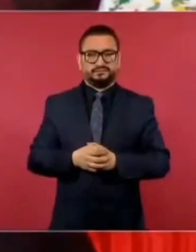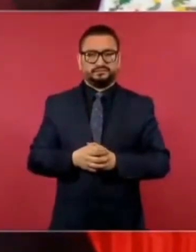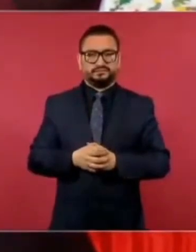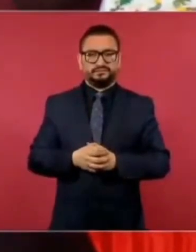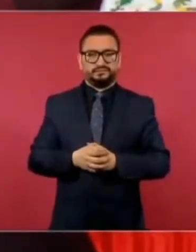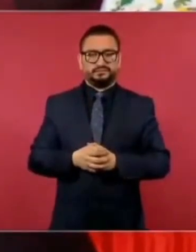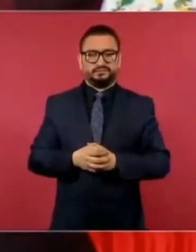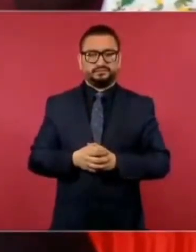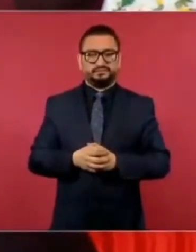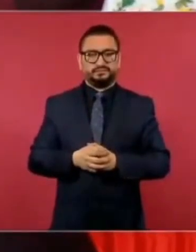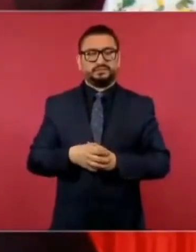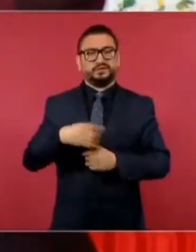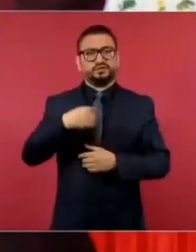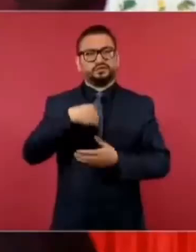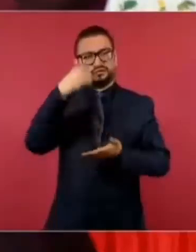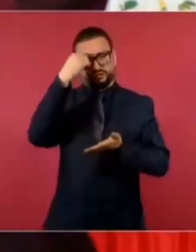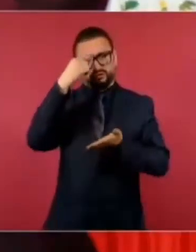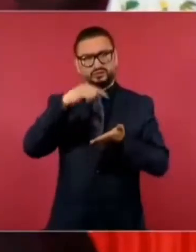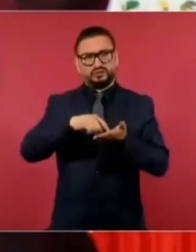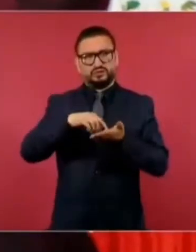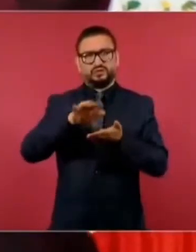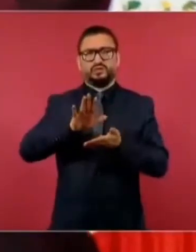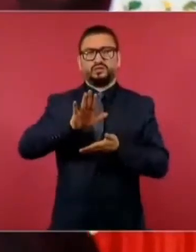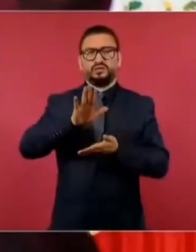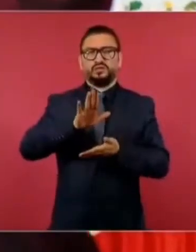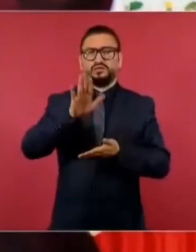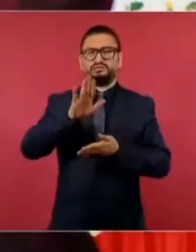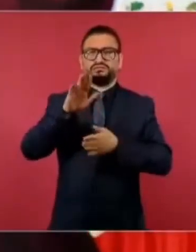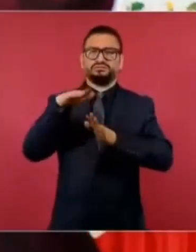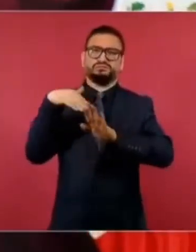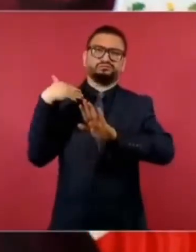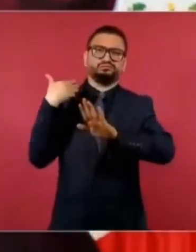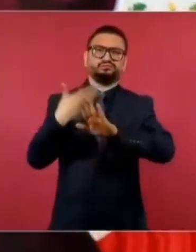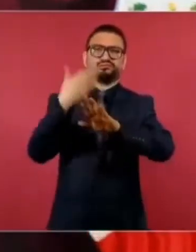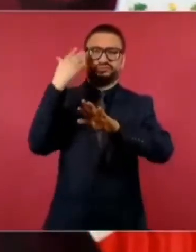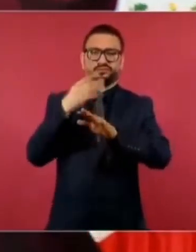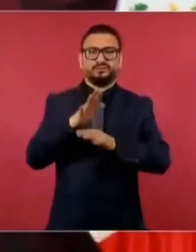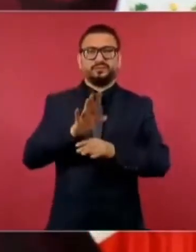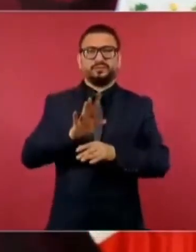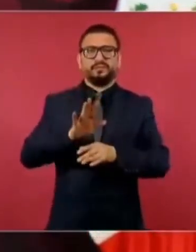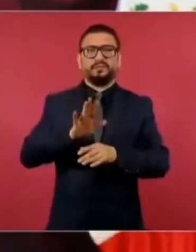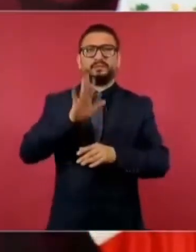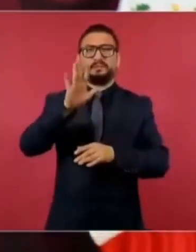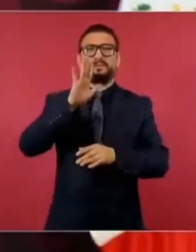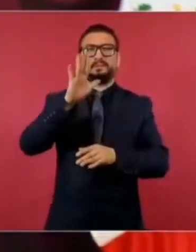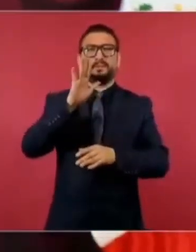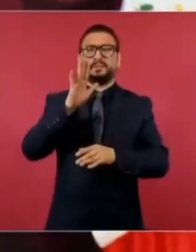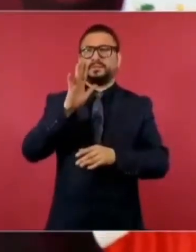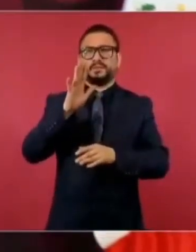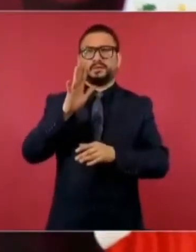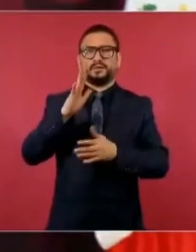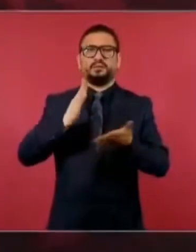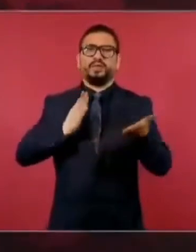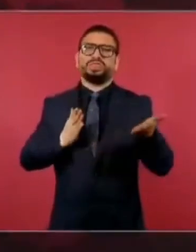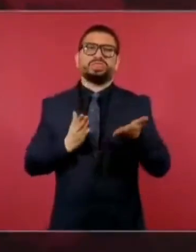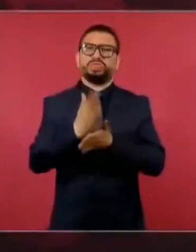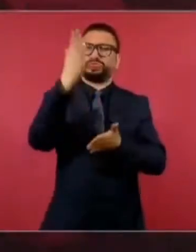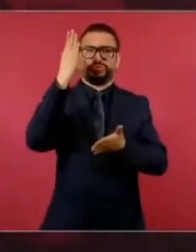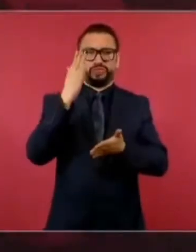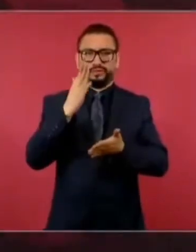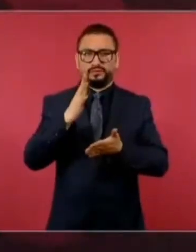sea creo que le dio un palazo un garrotazo a lo tonto al